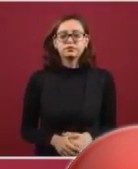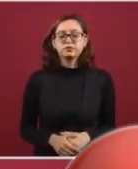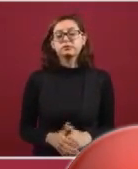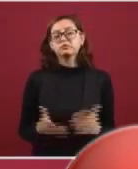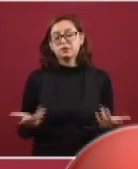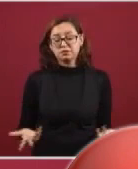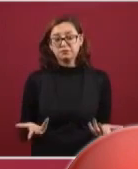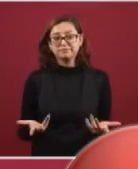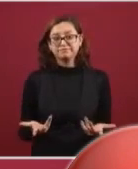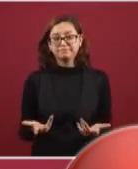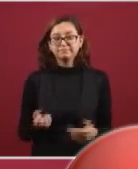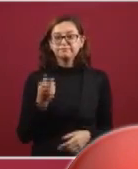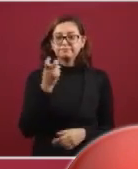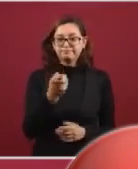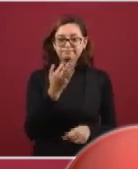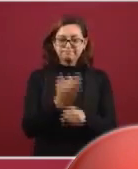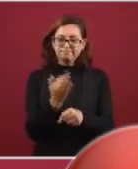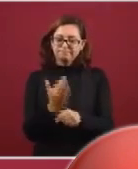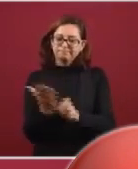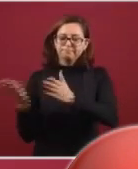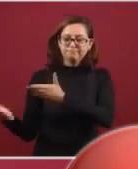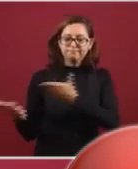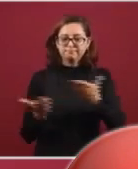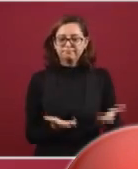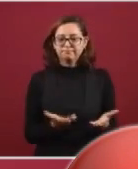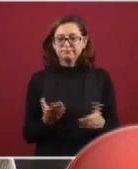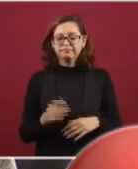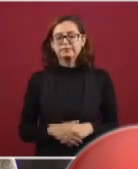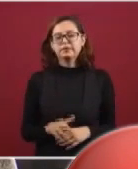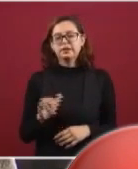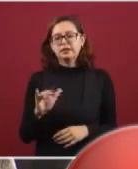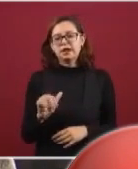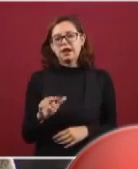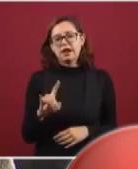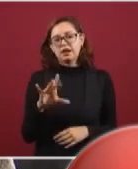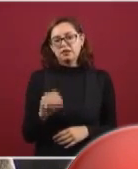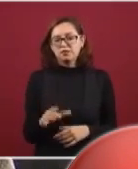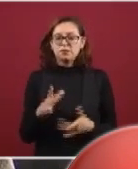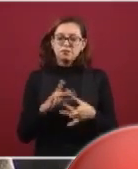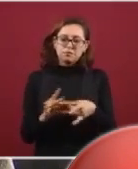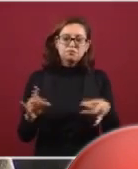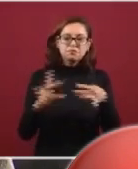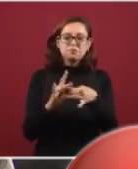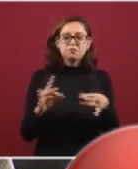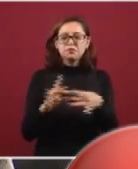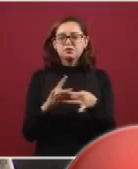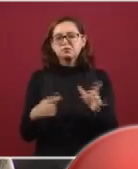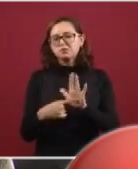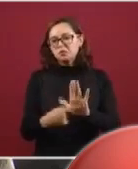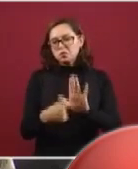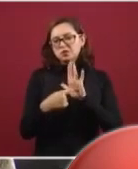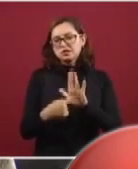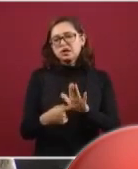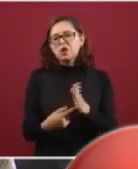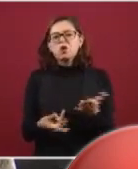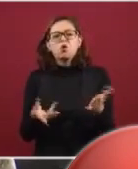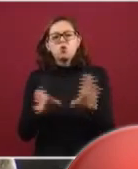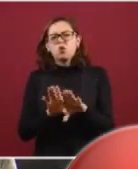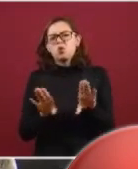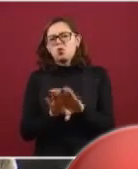le dejamos la palabra a Sheffield para que nos diga cómo están los precios